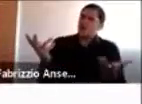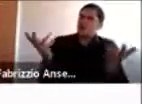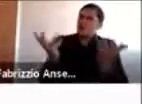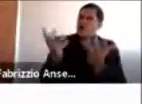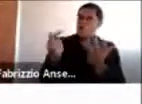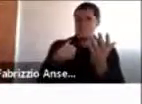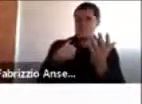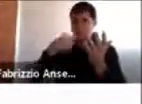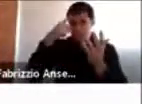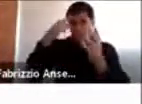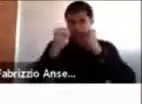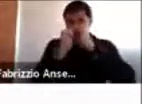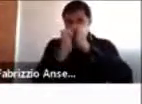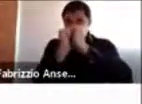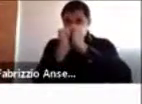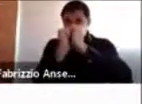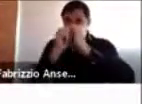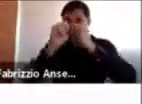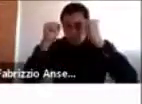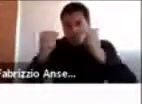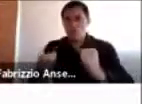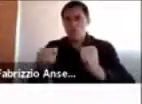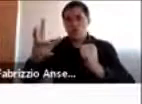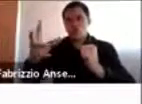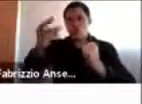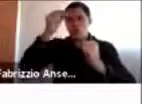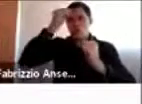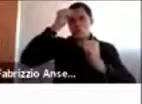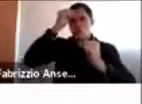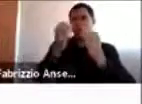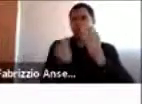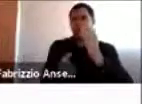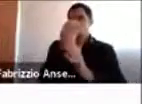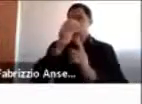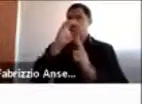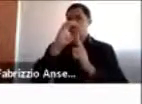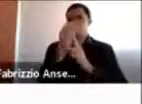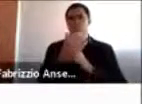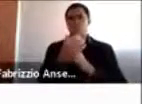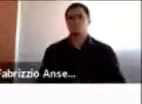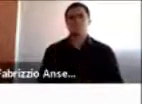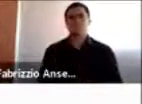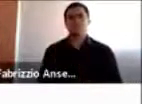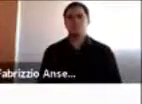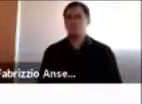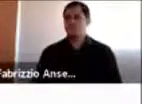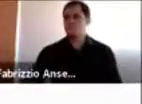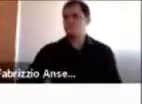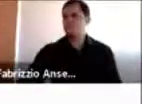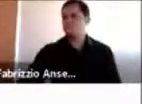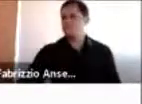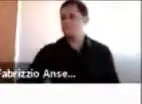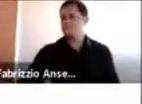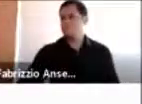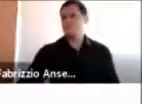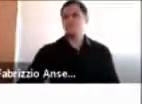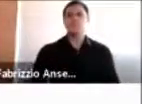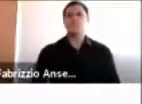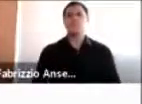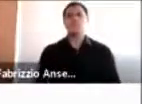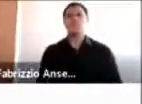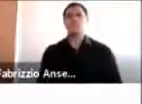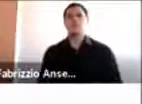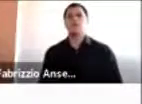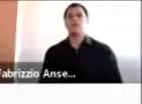cultural? En este sentido entonces, lo que se plantea es una hipótesis del reciclaje neuronal en donde, hay un